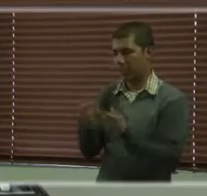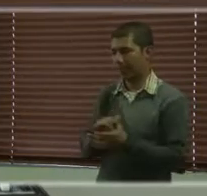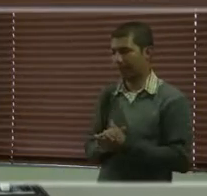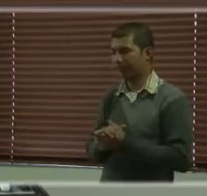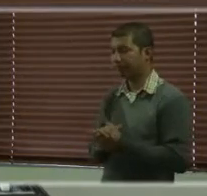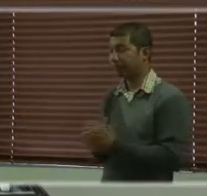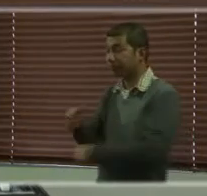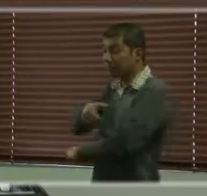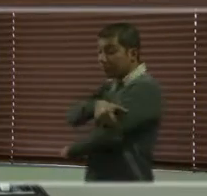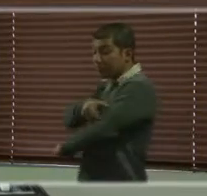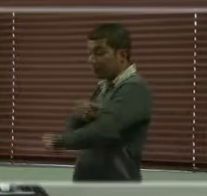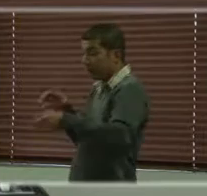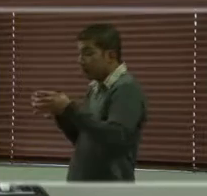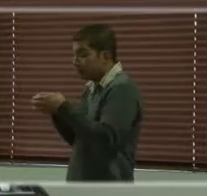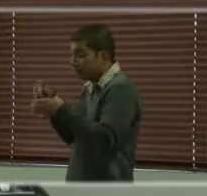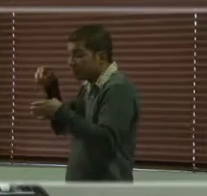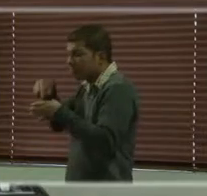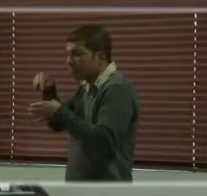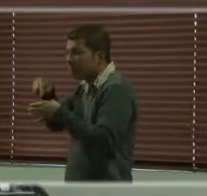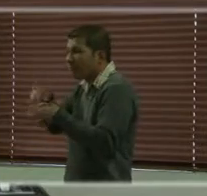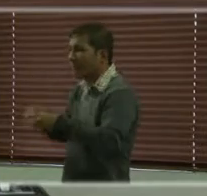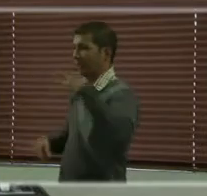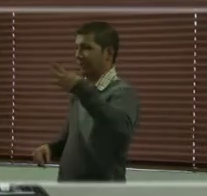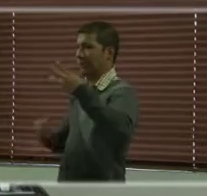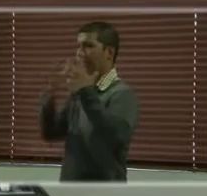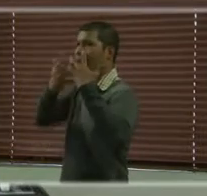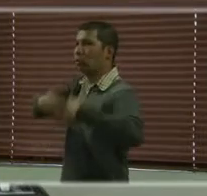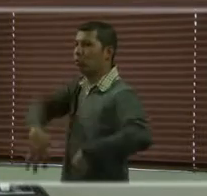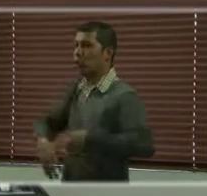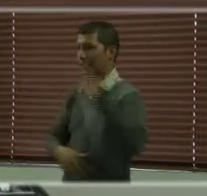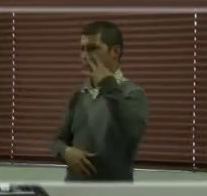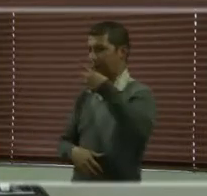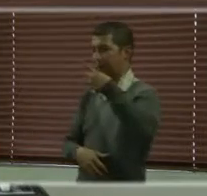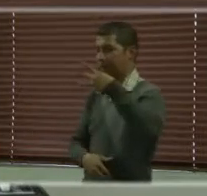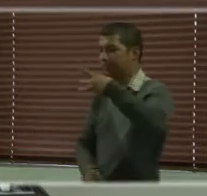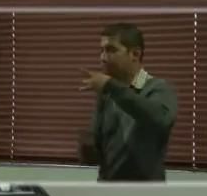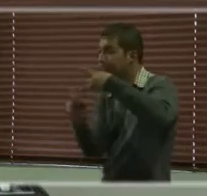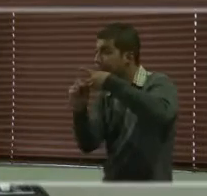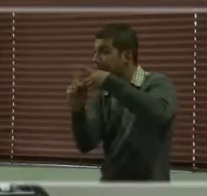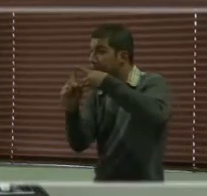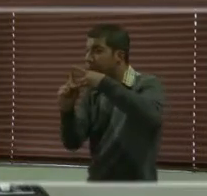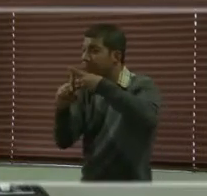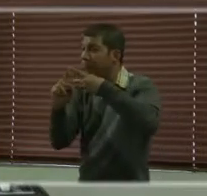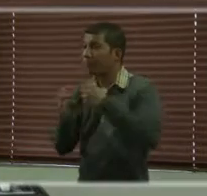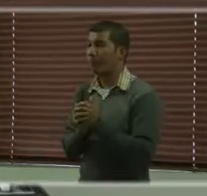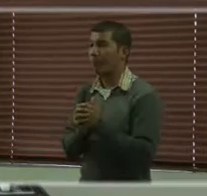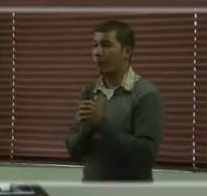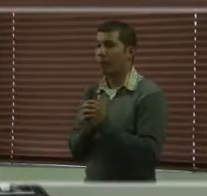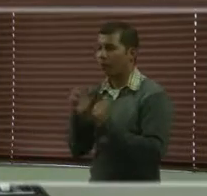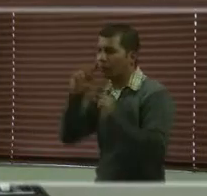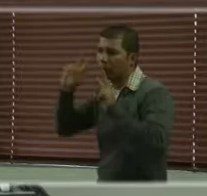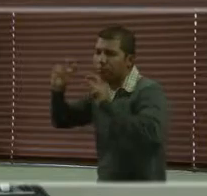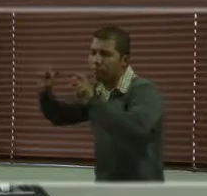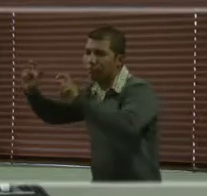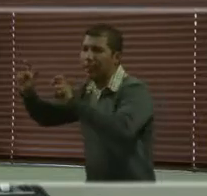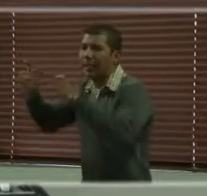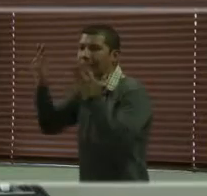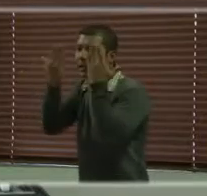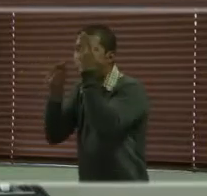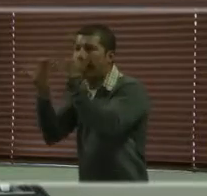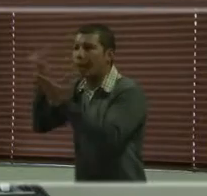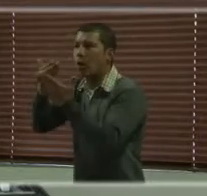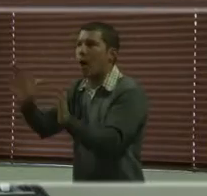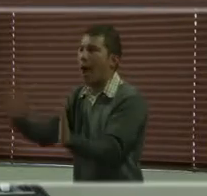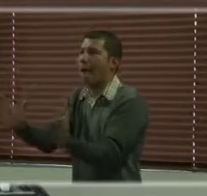tiene tres funciones muy definidas la primera es examinar la situación de los avances de los derechos de las personas